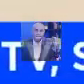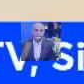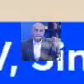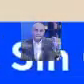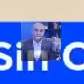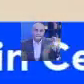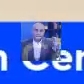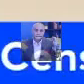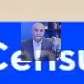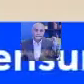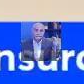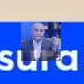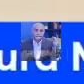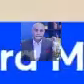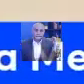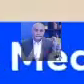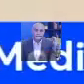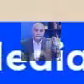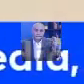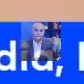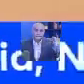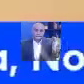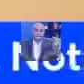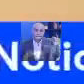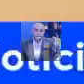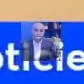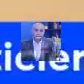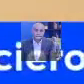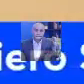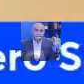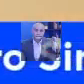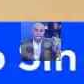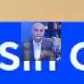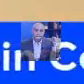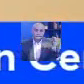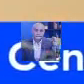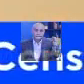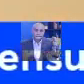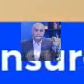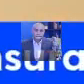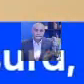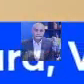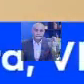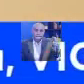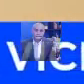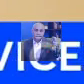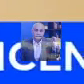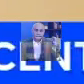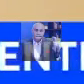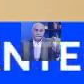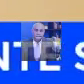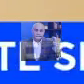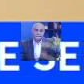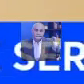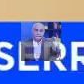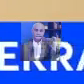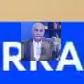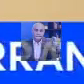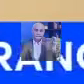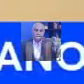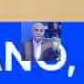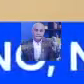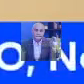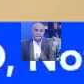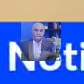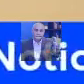para que amor con amor se pague? Claro que sí, con mucho gusto. Bueno, ahí me encuentran como Norman F. Pearl, tanto en Twitter